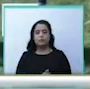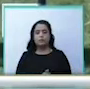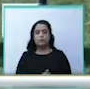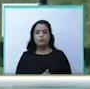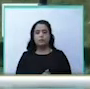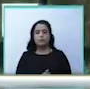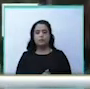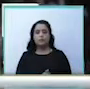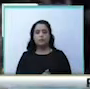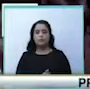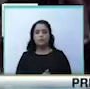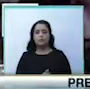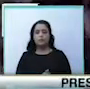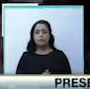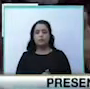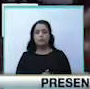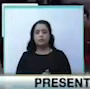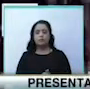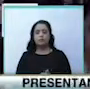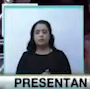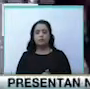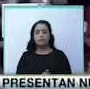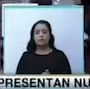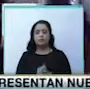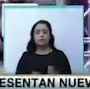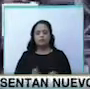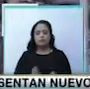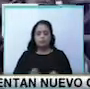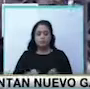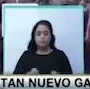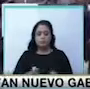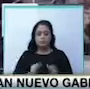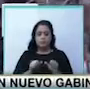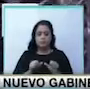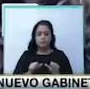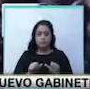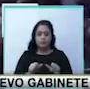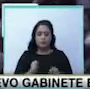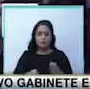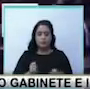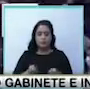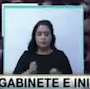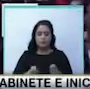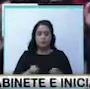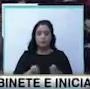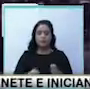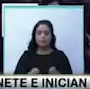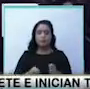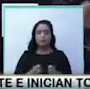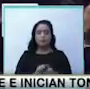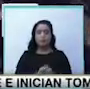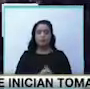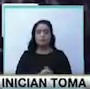conciliador, sumamente conciliador. Eso lo hizo llevar algunas veces a políticas de conciliación de clases, ¿no?, para aceptar ciertas